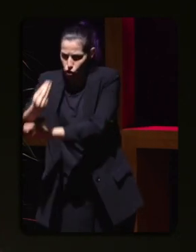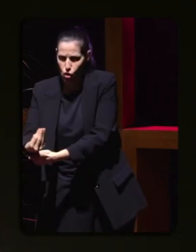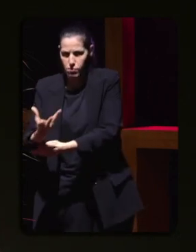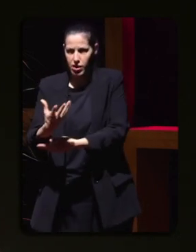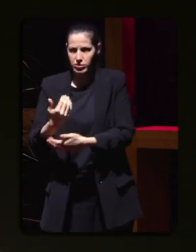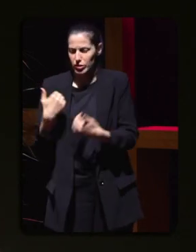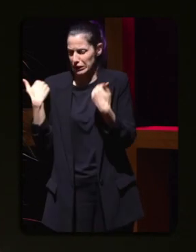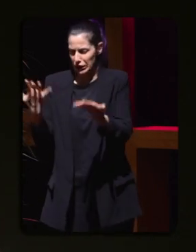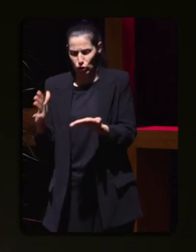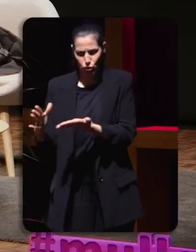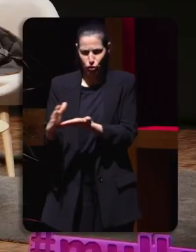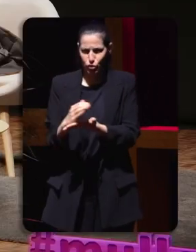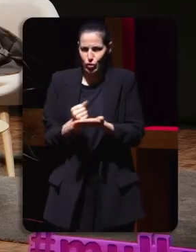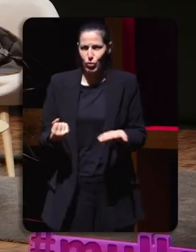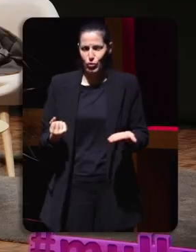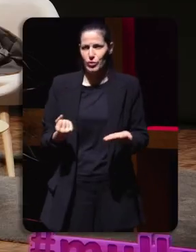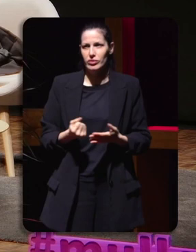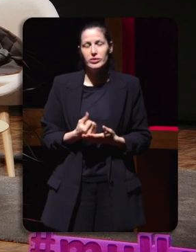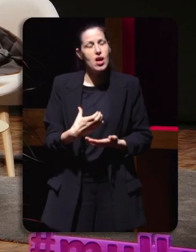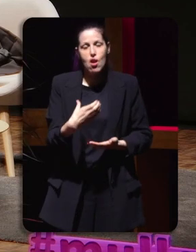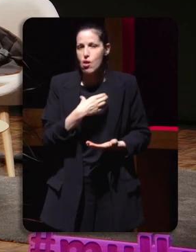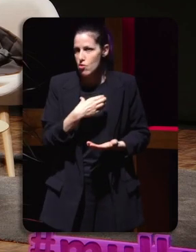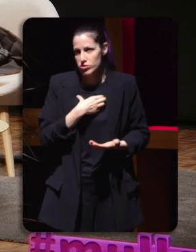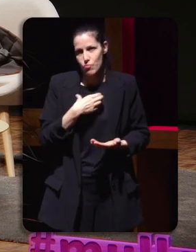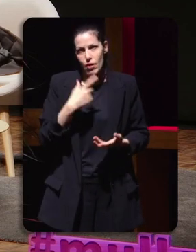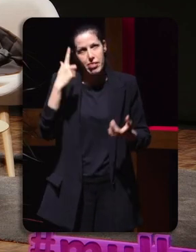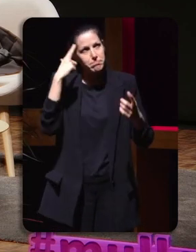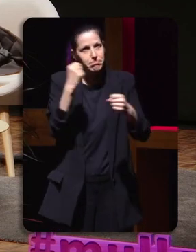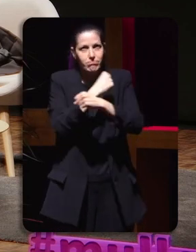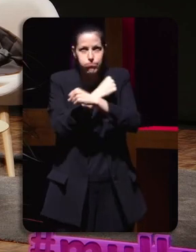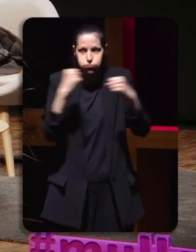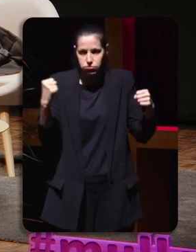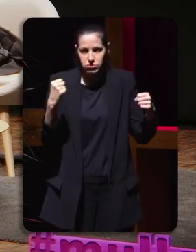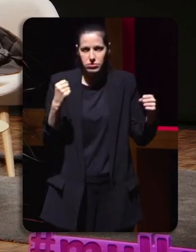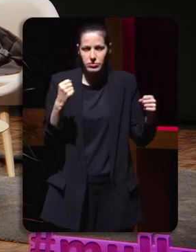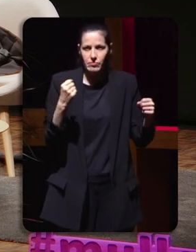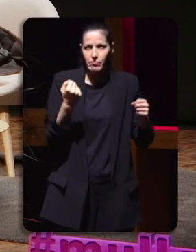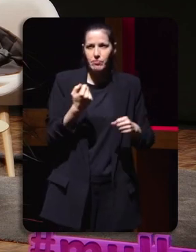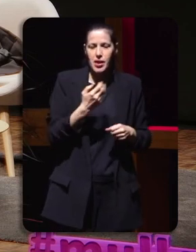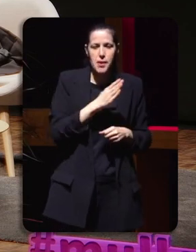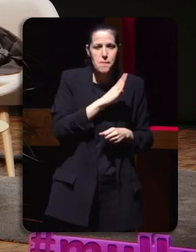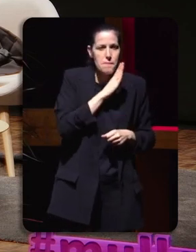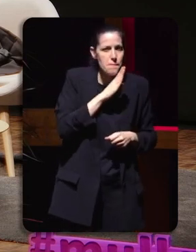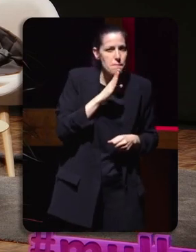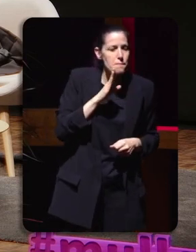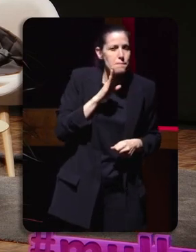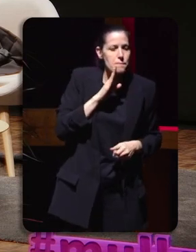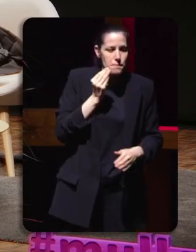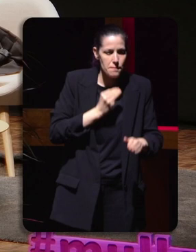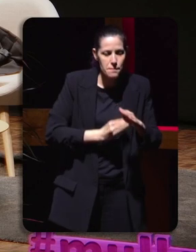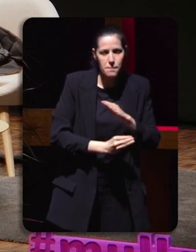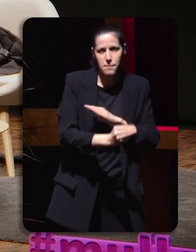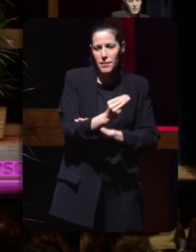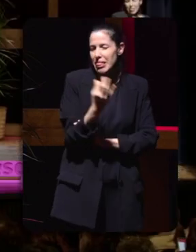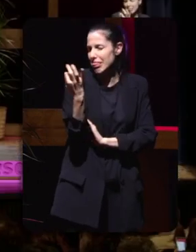nada eso eso no se puede ese deber ser de la maternidad que no nos quitamos de encima El Deber